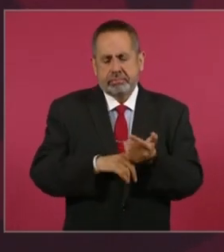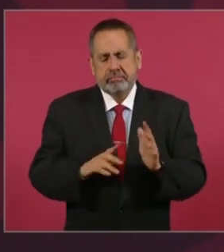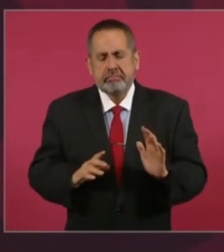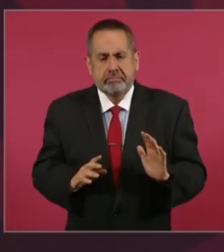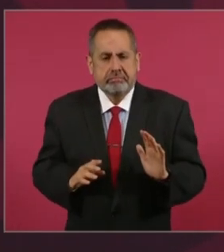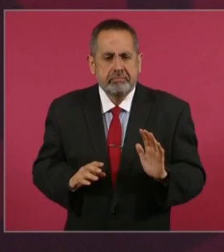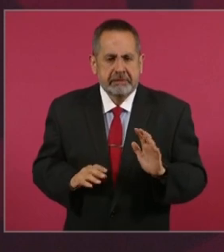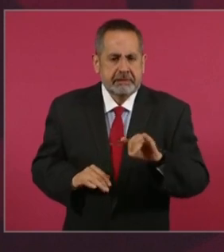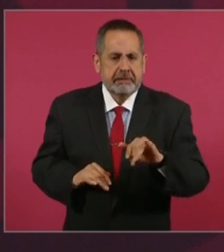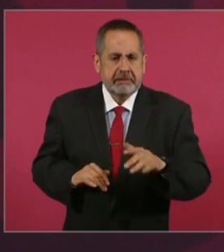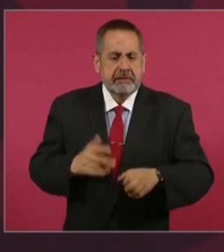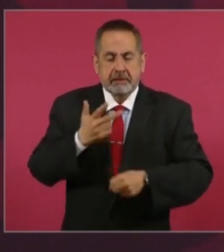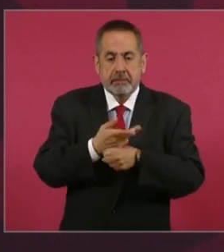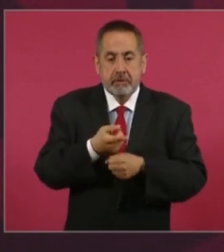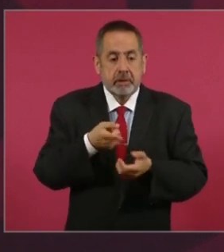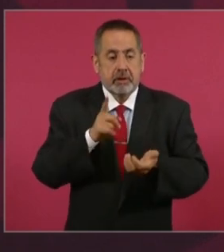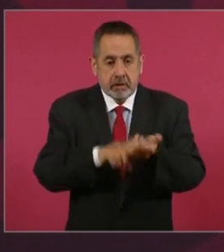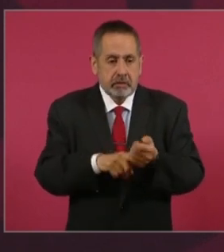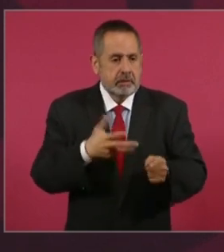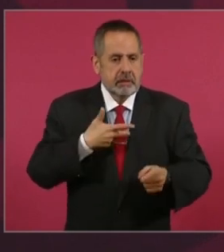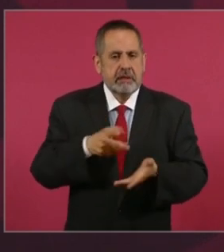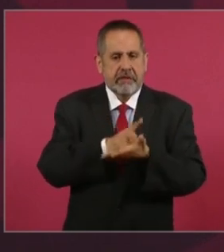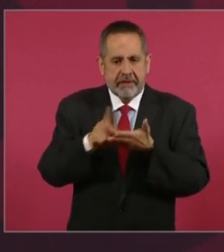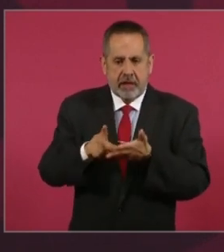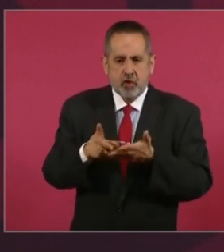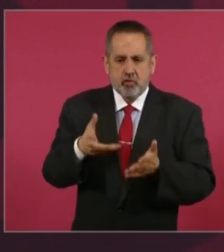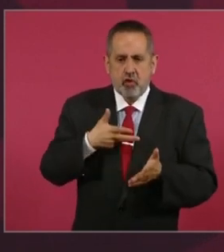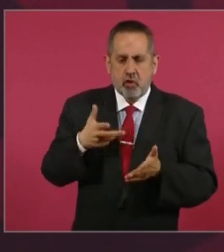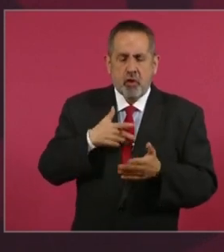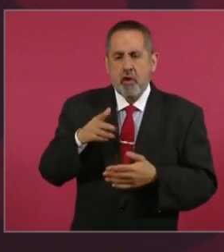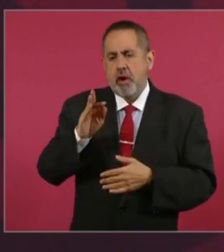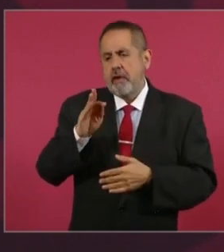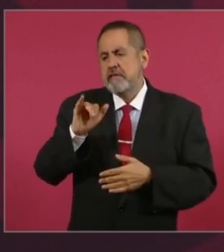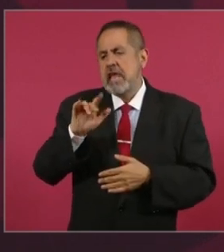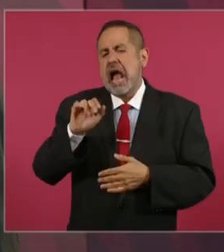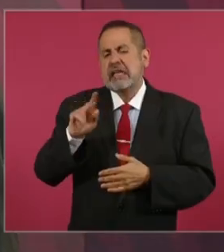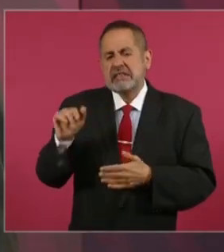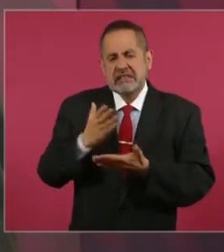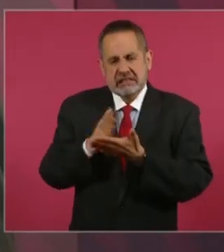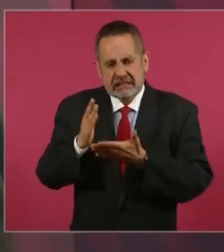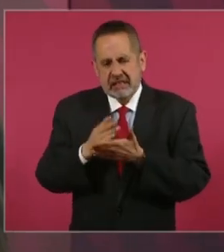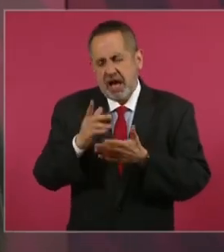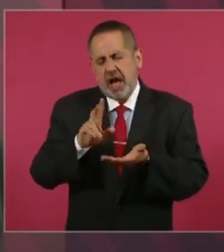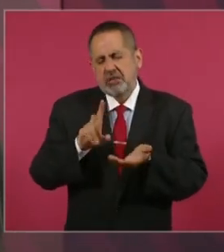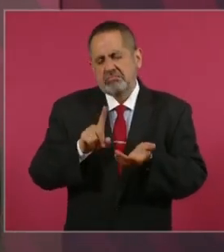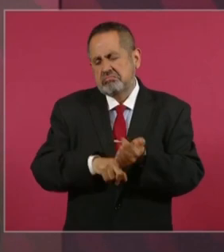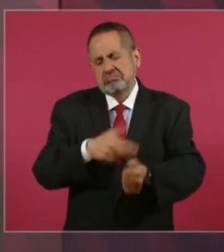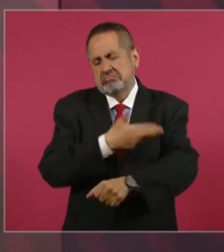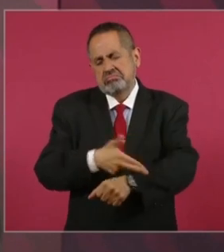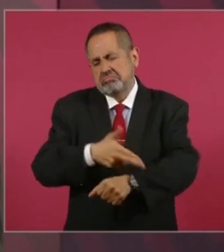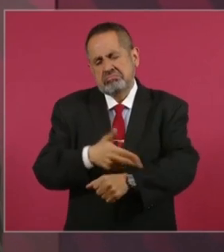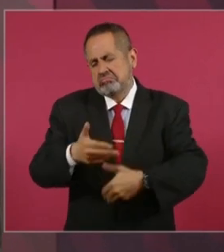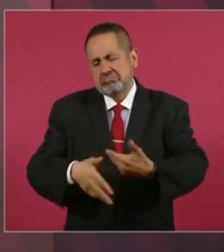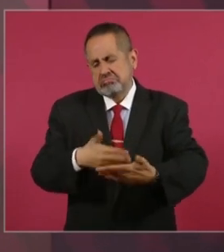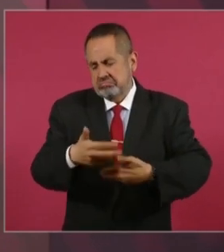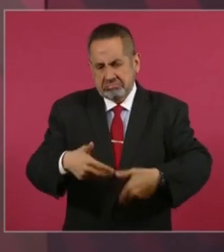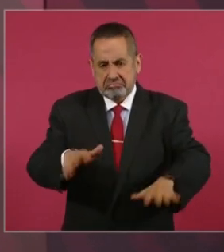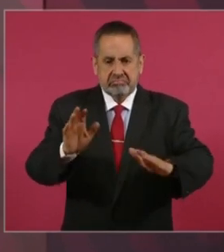pero tenía derecho legalmente a fianza o a los procedimientos legales.